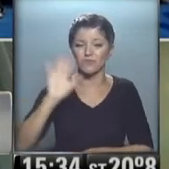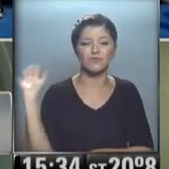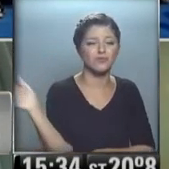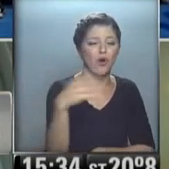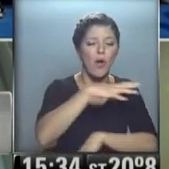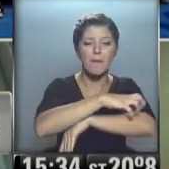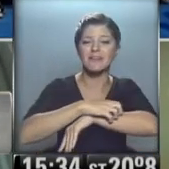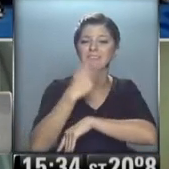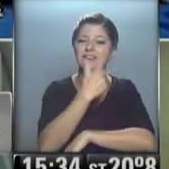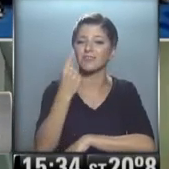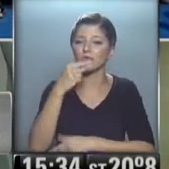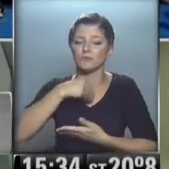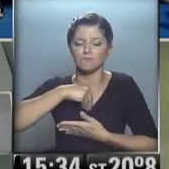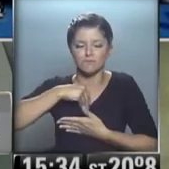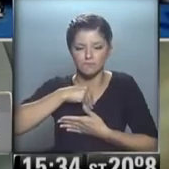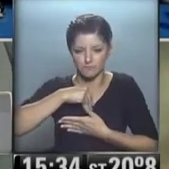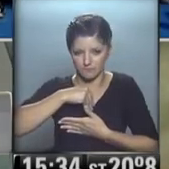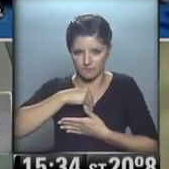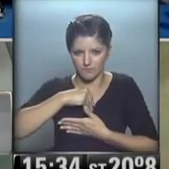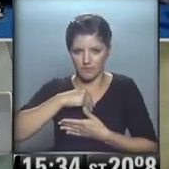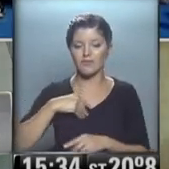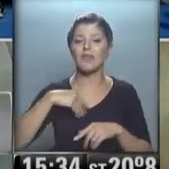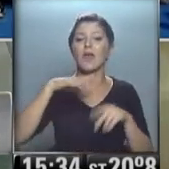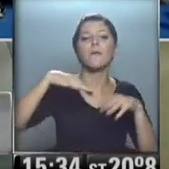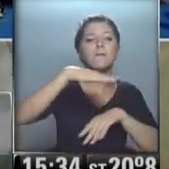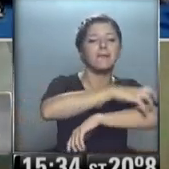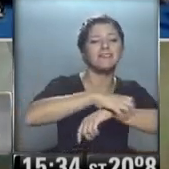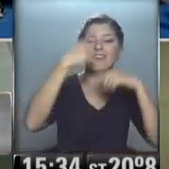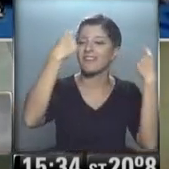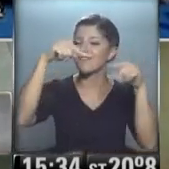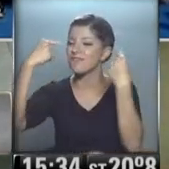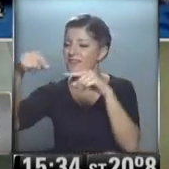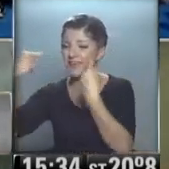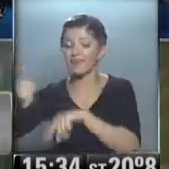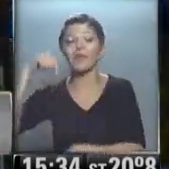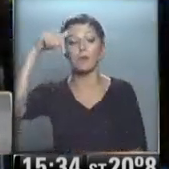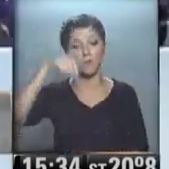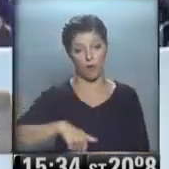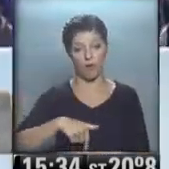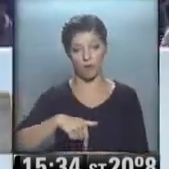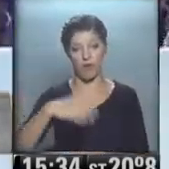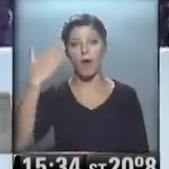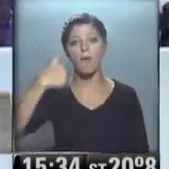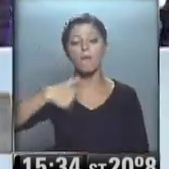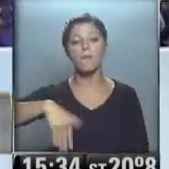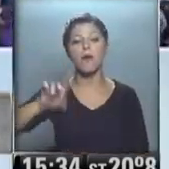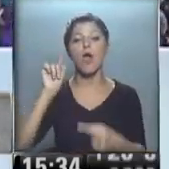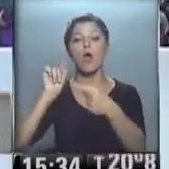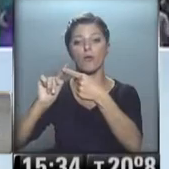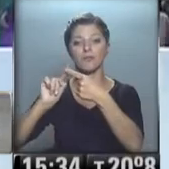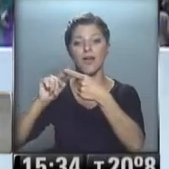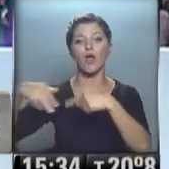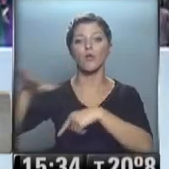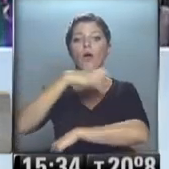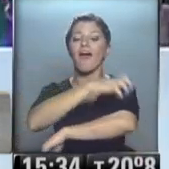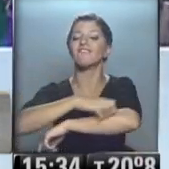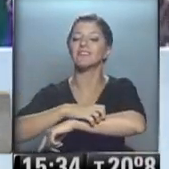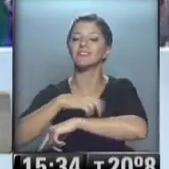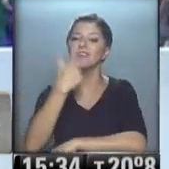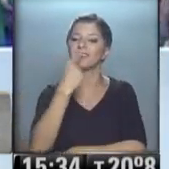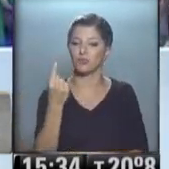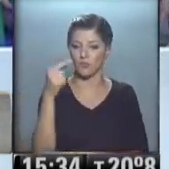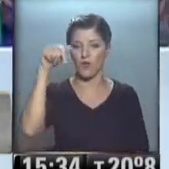la Villa 31, en el corazón de tantas villas. Pero ahora vamos a tomar contacto justamente con la Villa 31. La